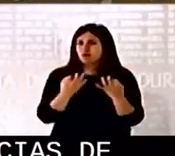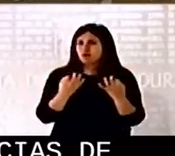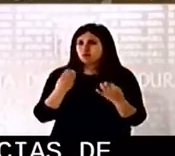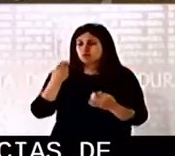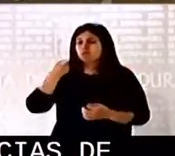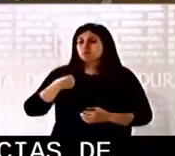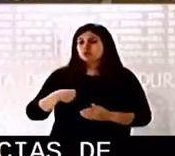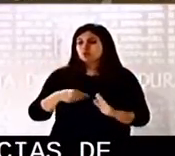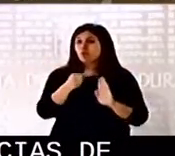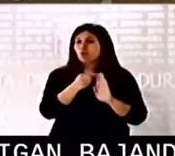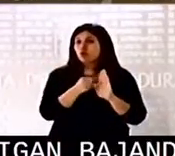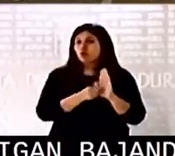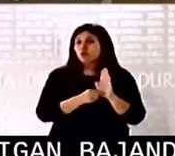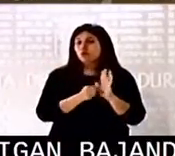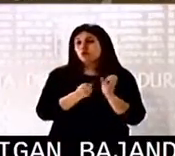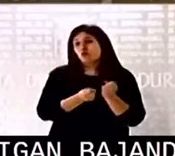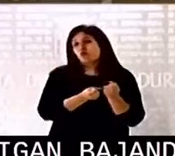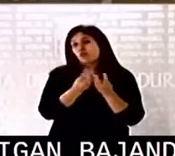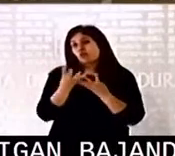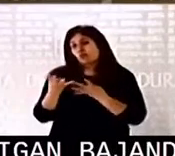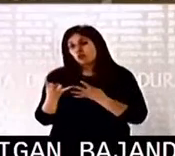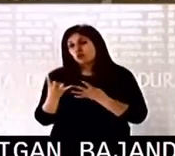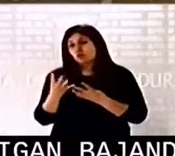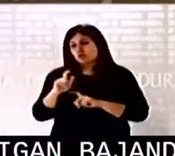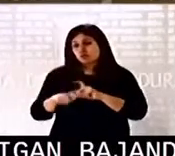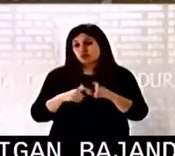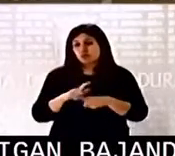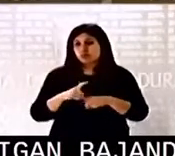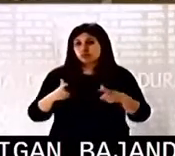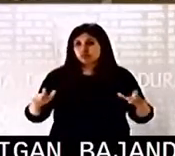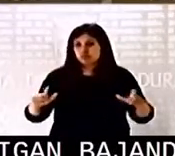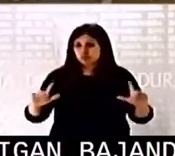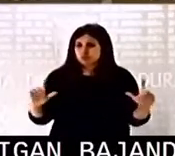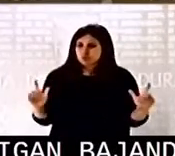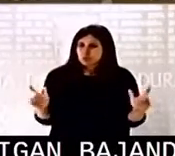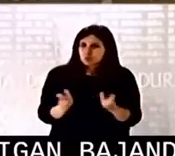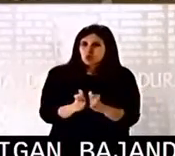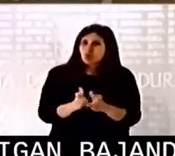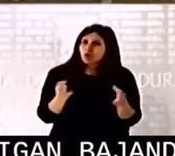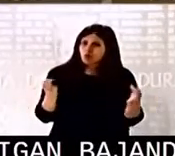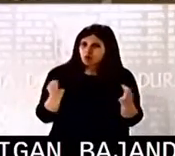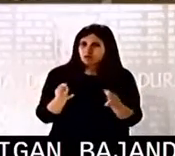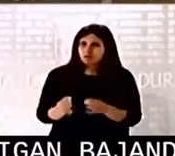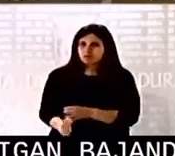sigan bajando las cifras de incidencia, lógicamente.